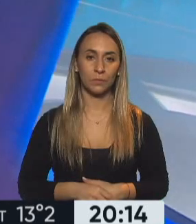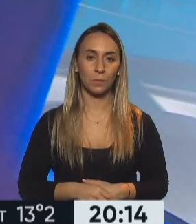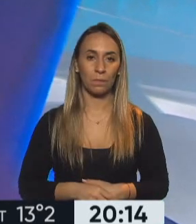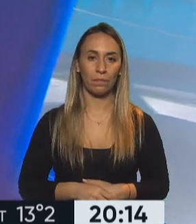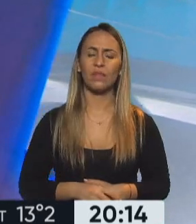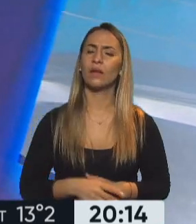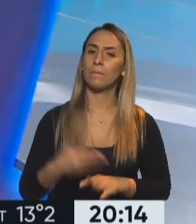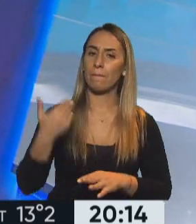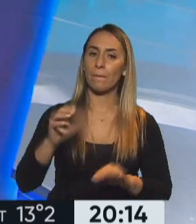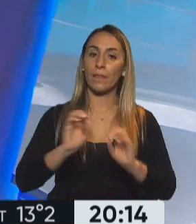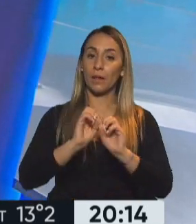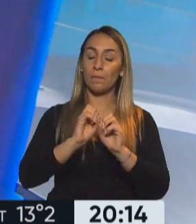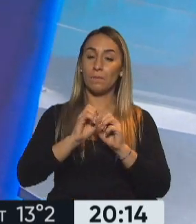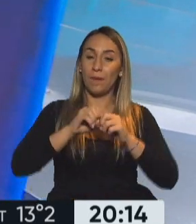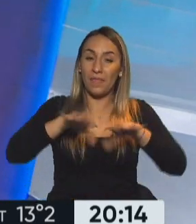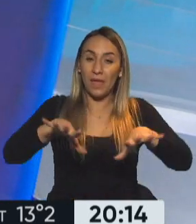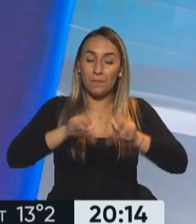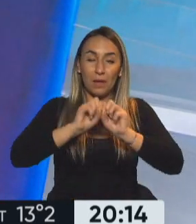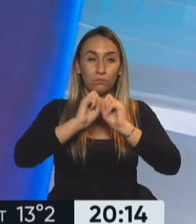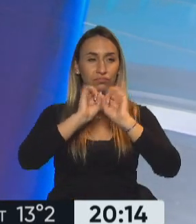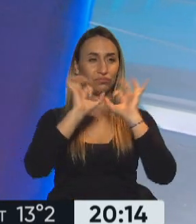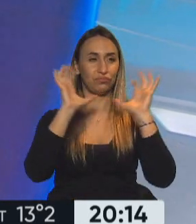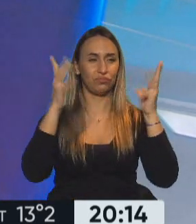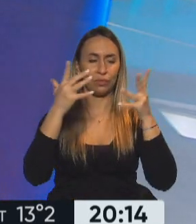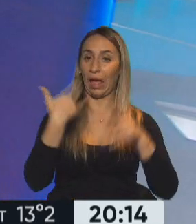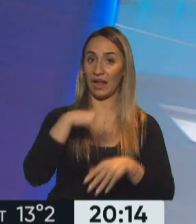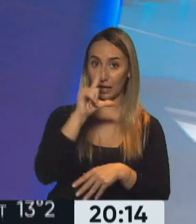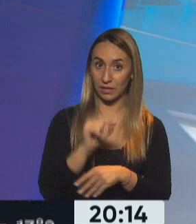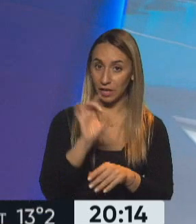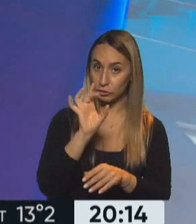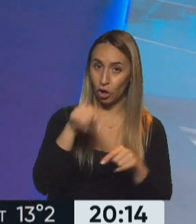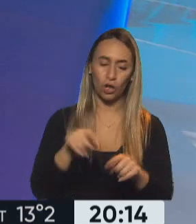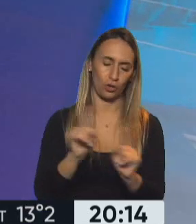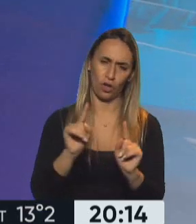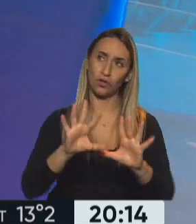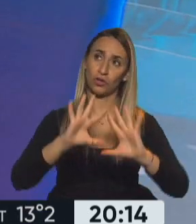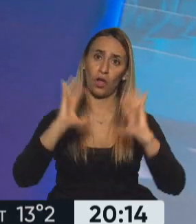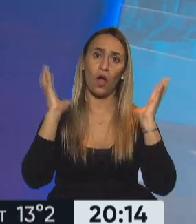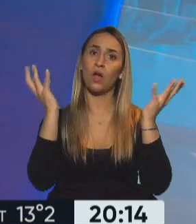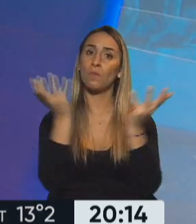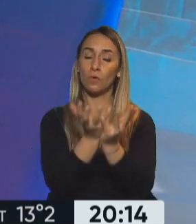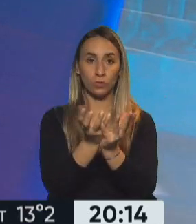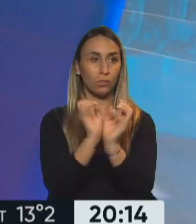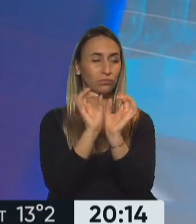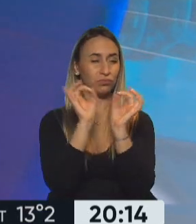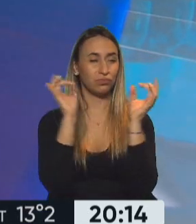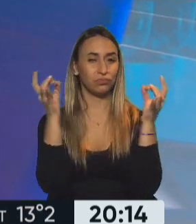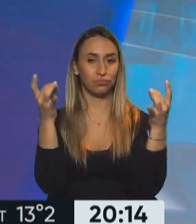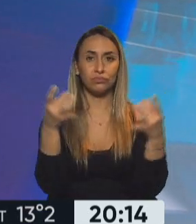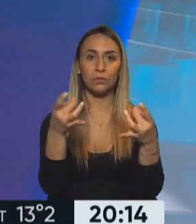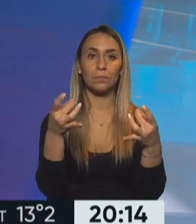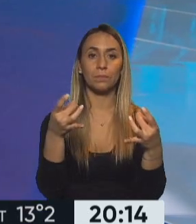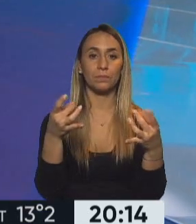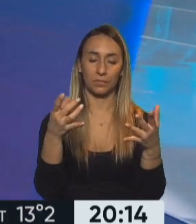Cuando la pandemia empezaba a impactar, no solo en nuestro país, cuando la pandemia empezaba a impactar en el mundo y se